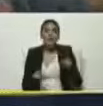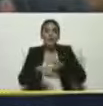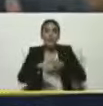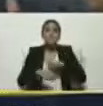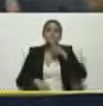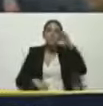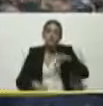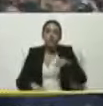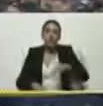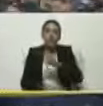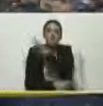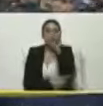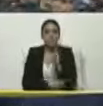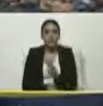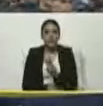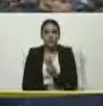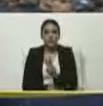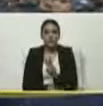de Venezuela.